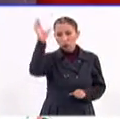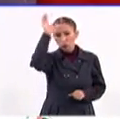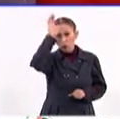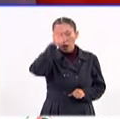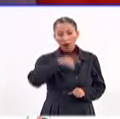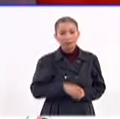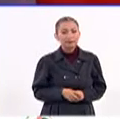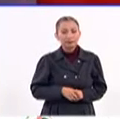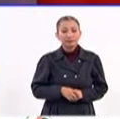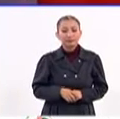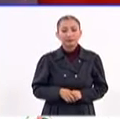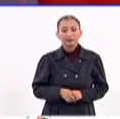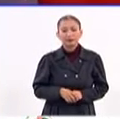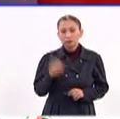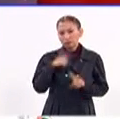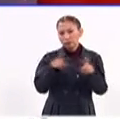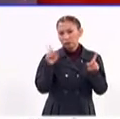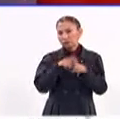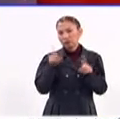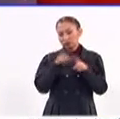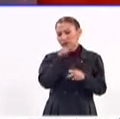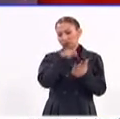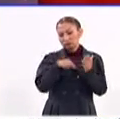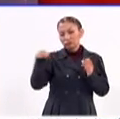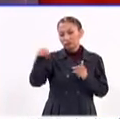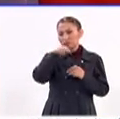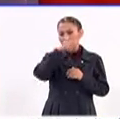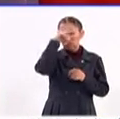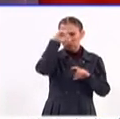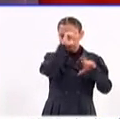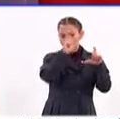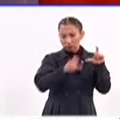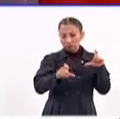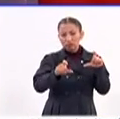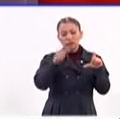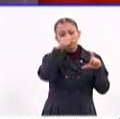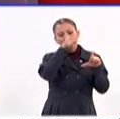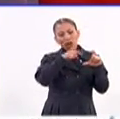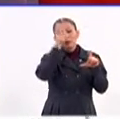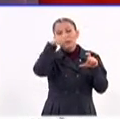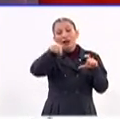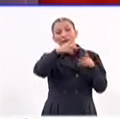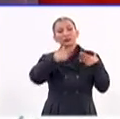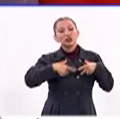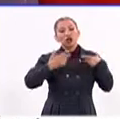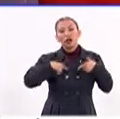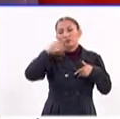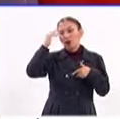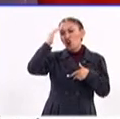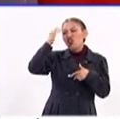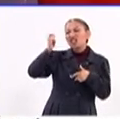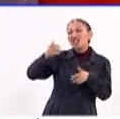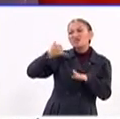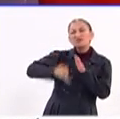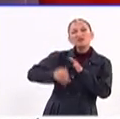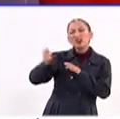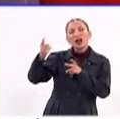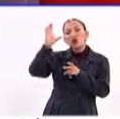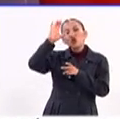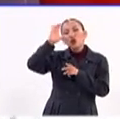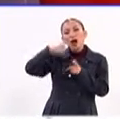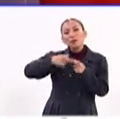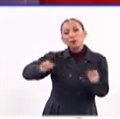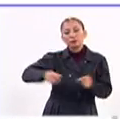culturales en varias partes de México para que los ciudadanos mexicanos conozcan más sobre la